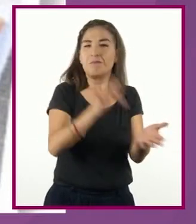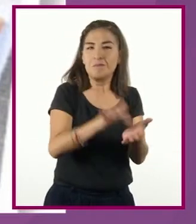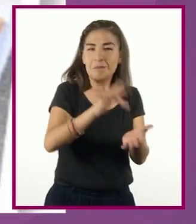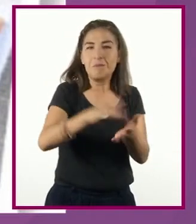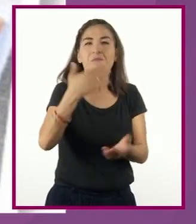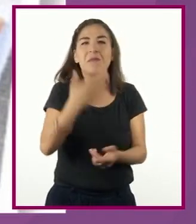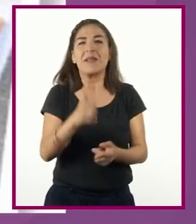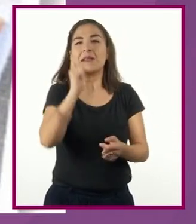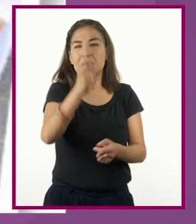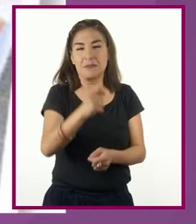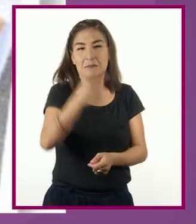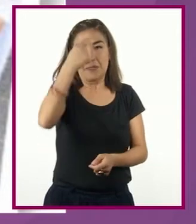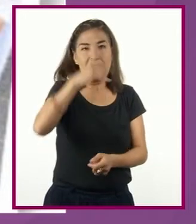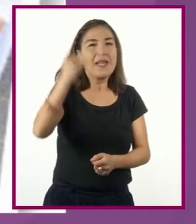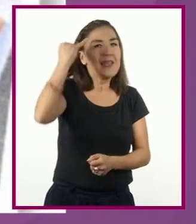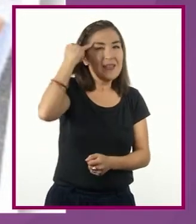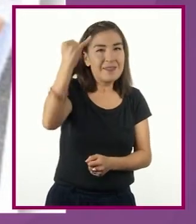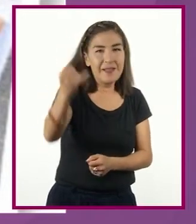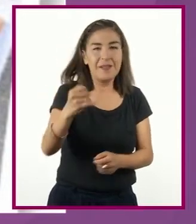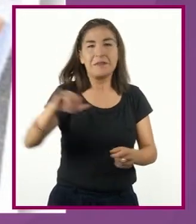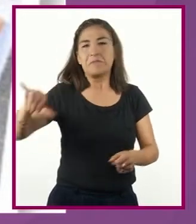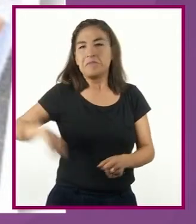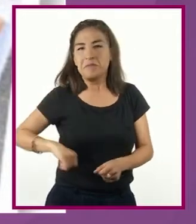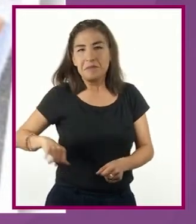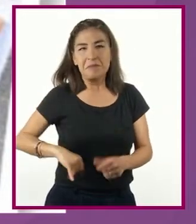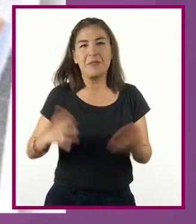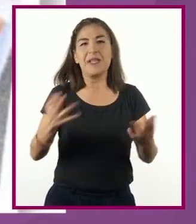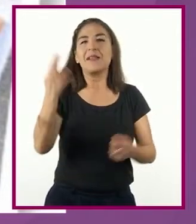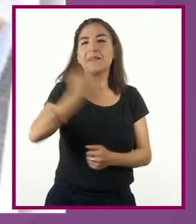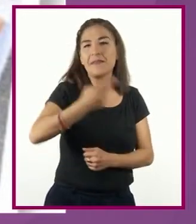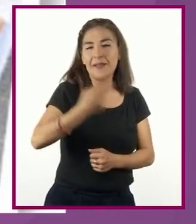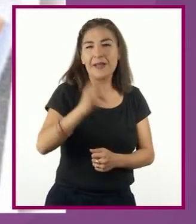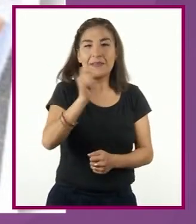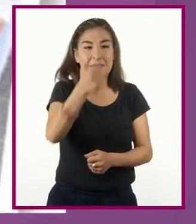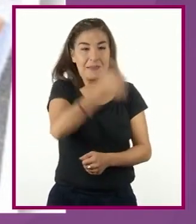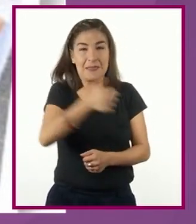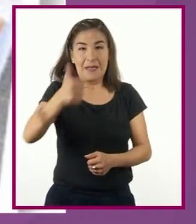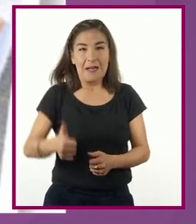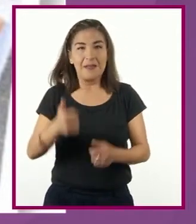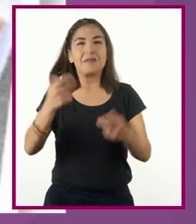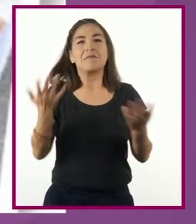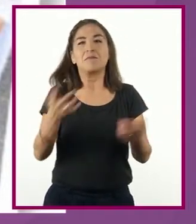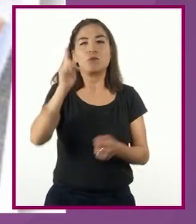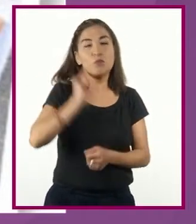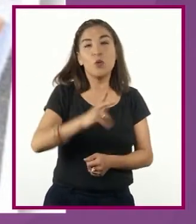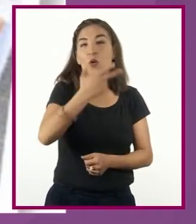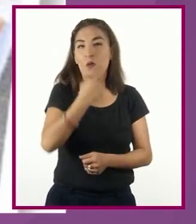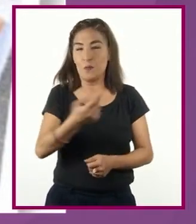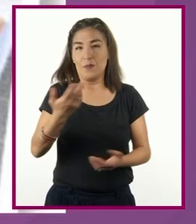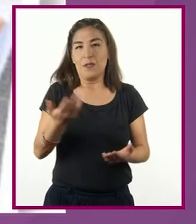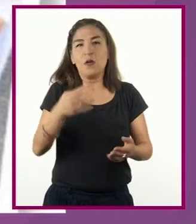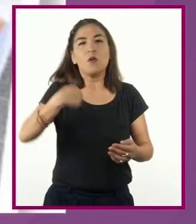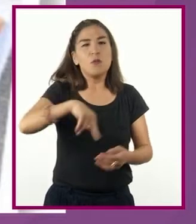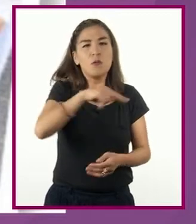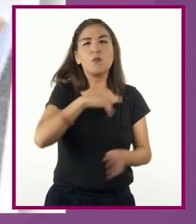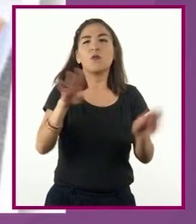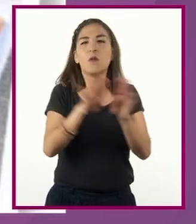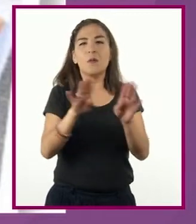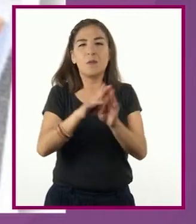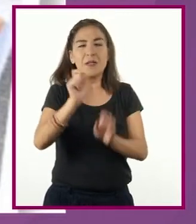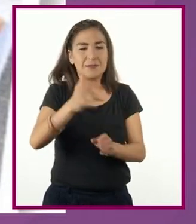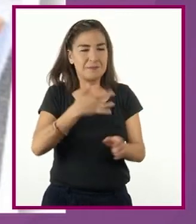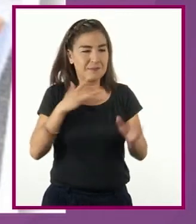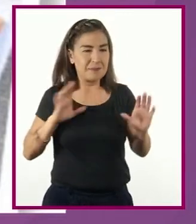porque permiten que las ideas, los intereses, las necesidades de cada una y uno de nosotros se aglutinen